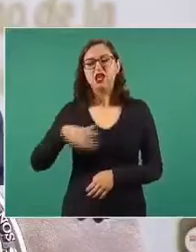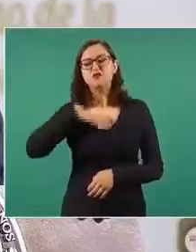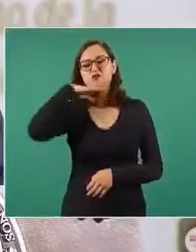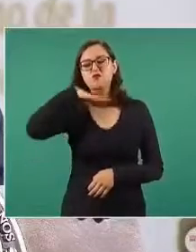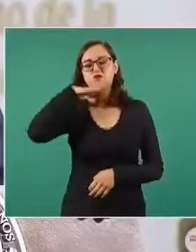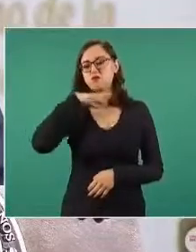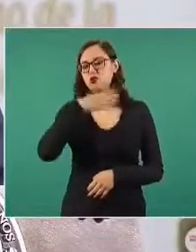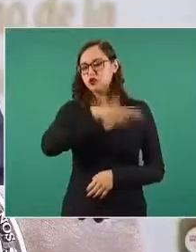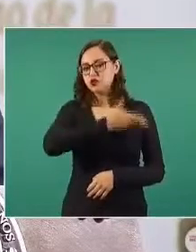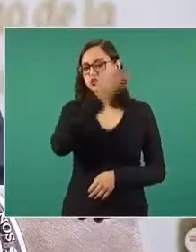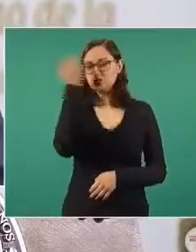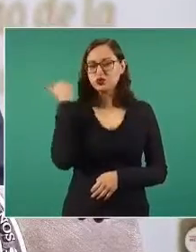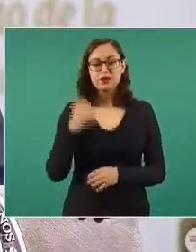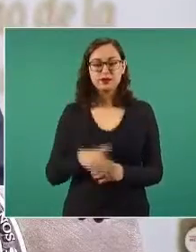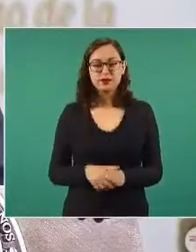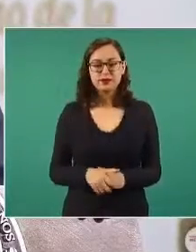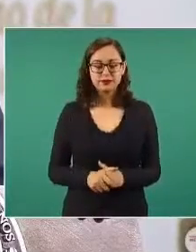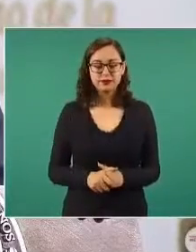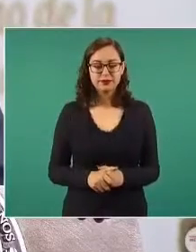su página, ¿sí?